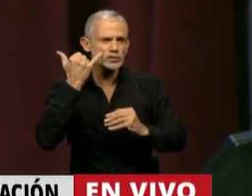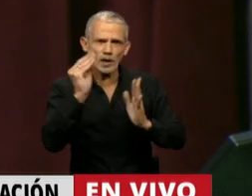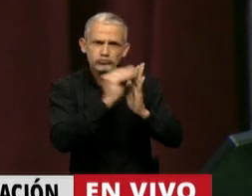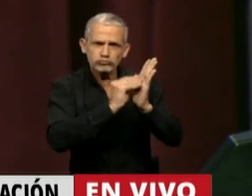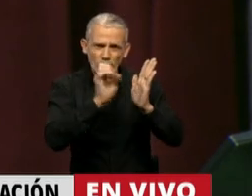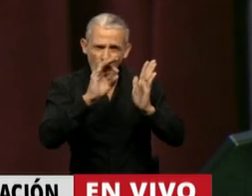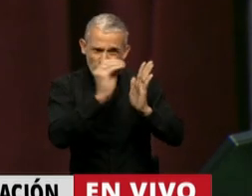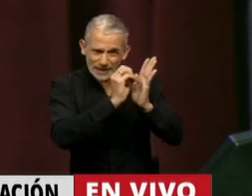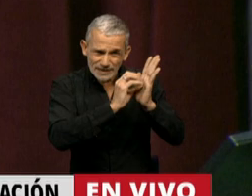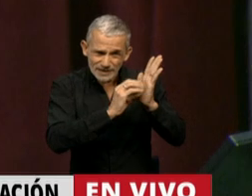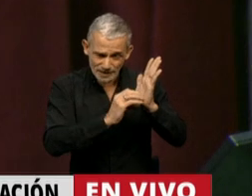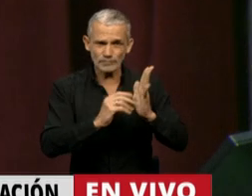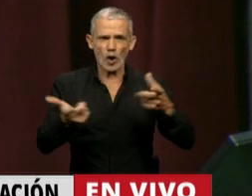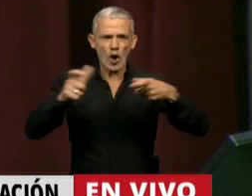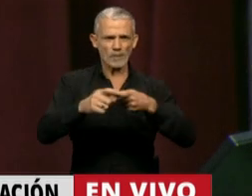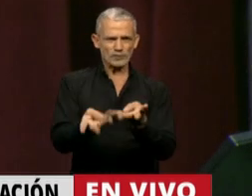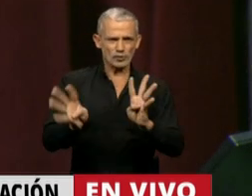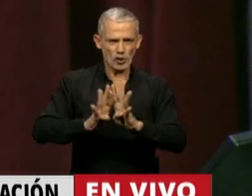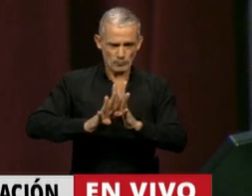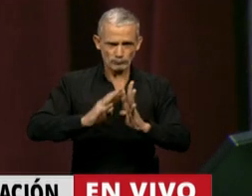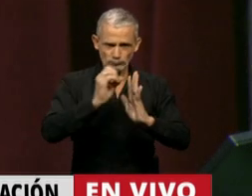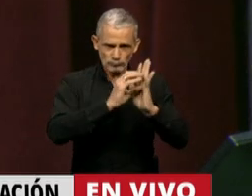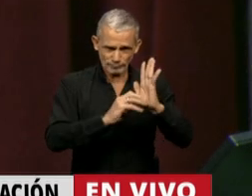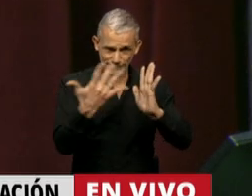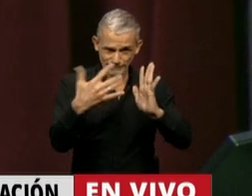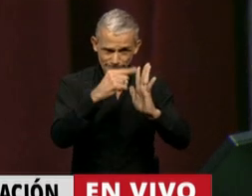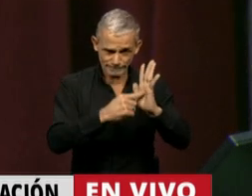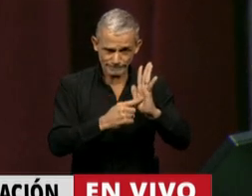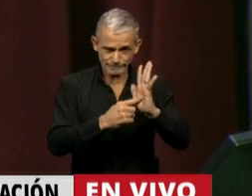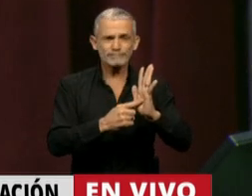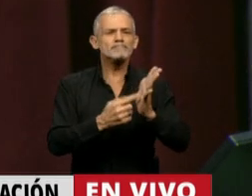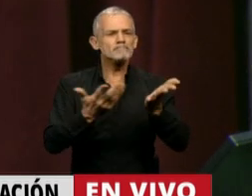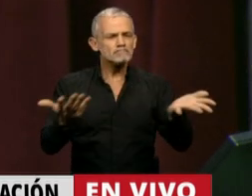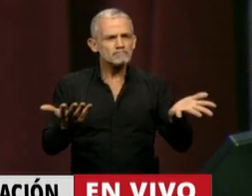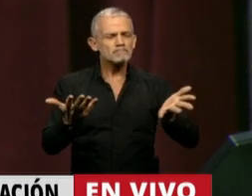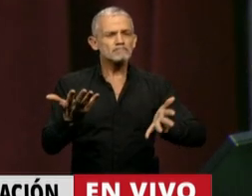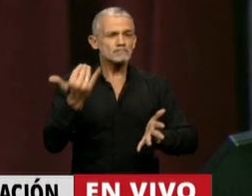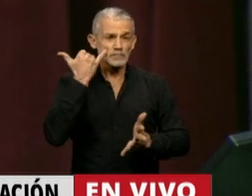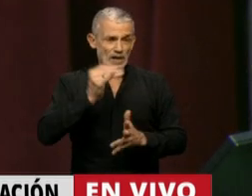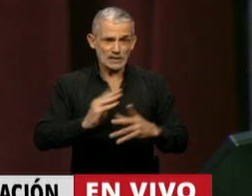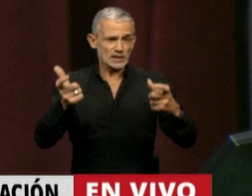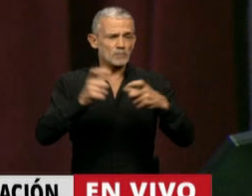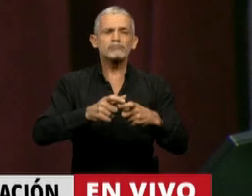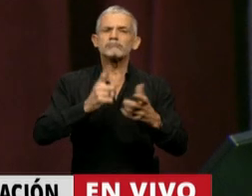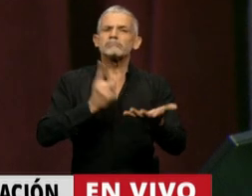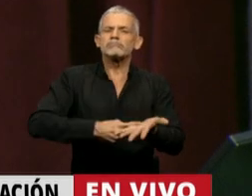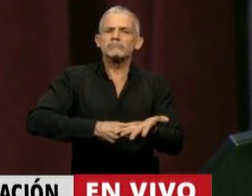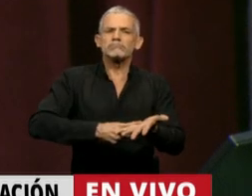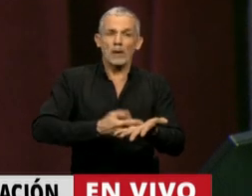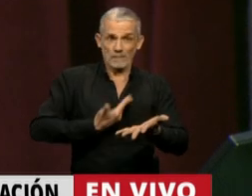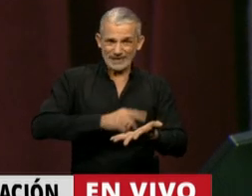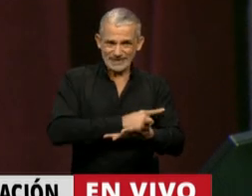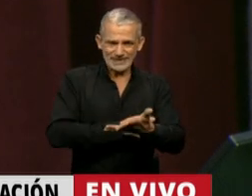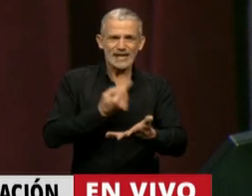los nombres de los integrantes de la comisión por eso sacamos la resolución de Presidencia que